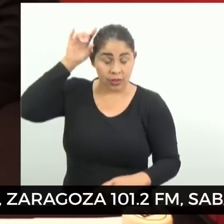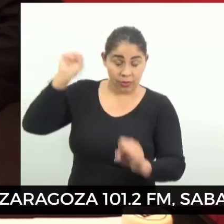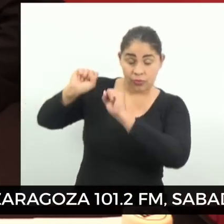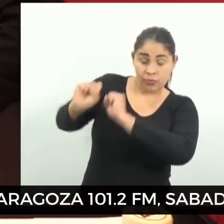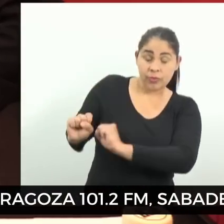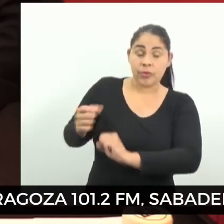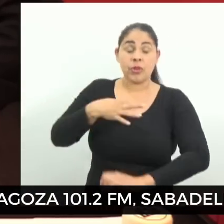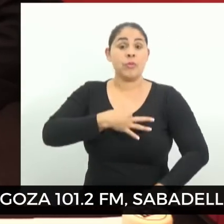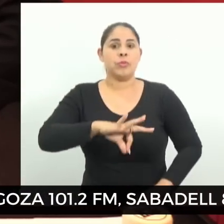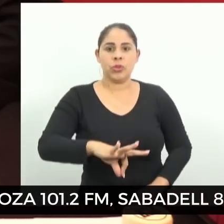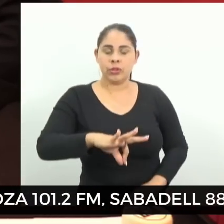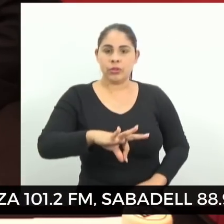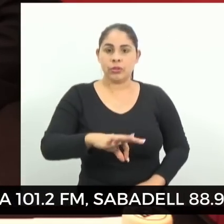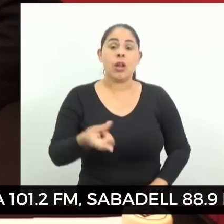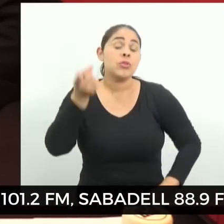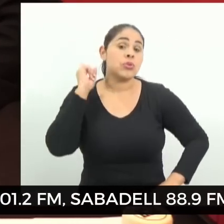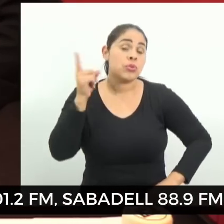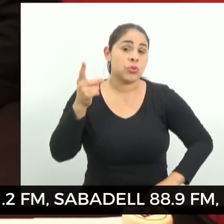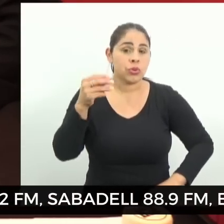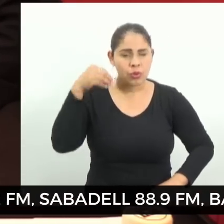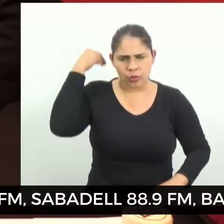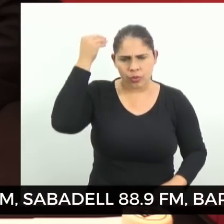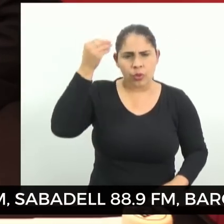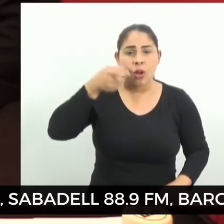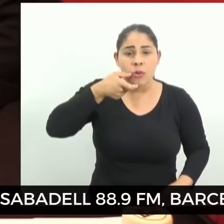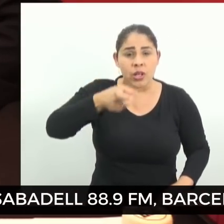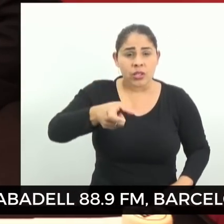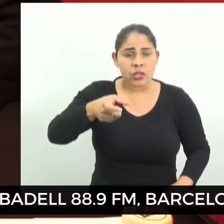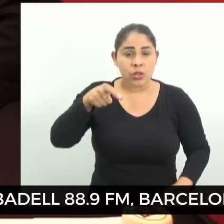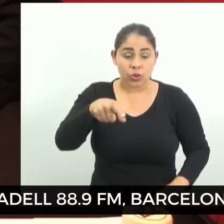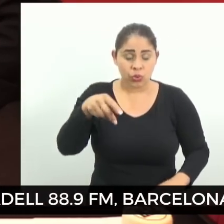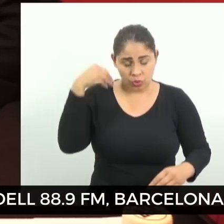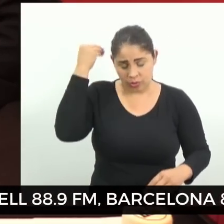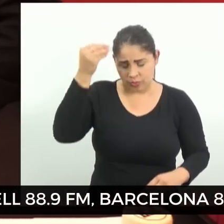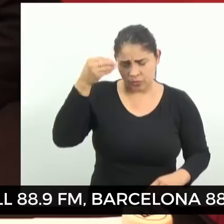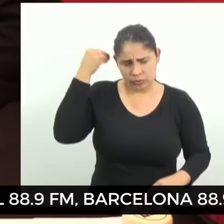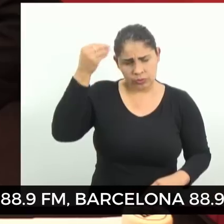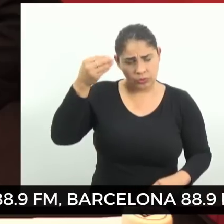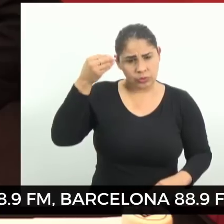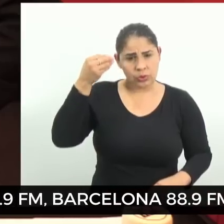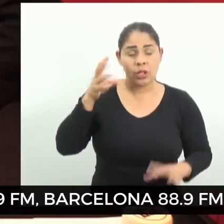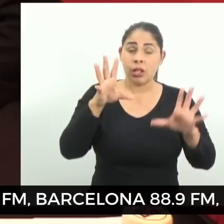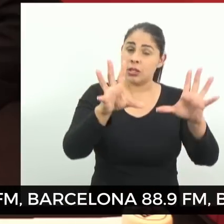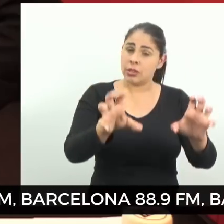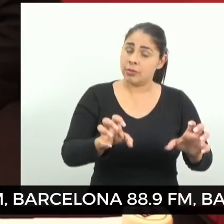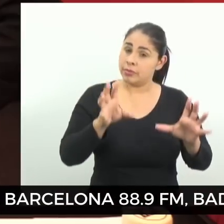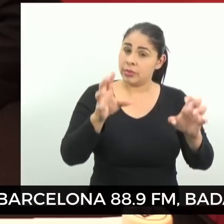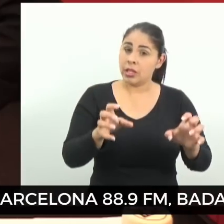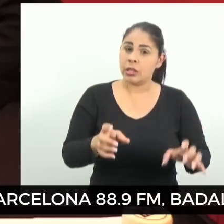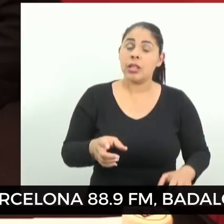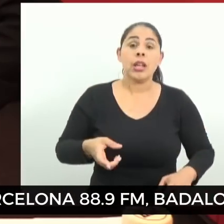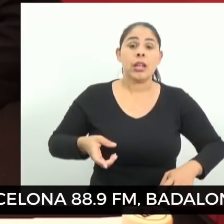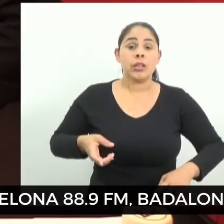Escríbetelo. Solo los versículos que sepas de memoria son los versículos con cual puedes